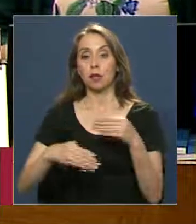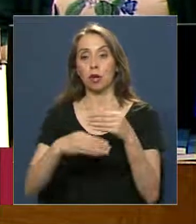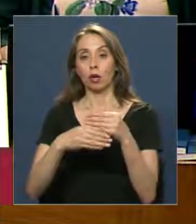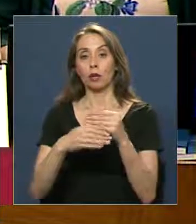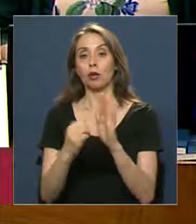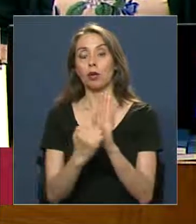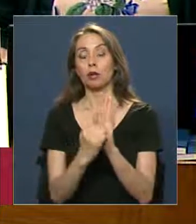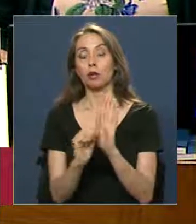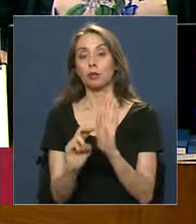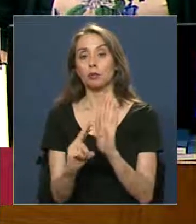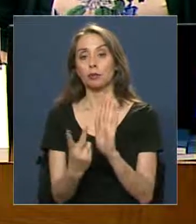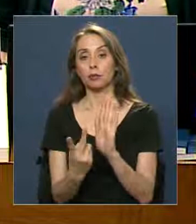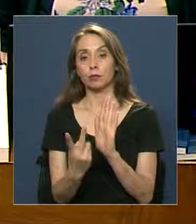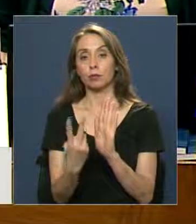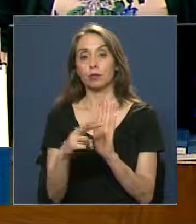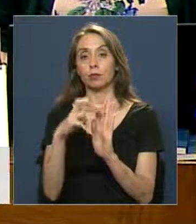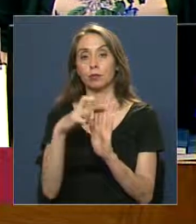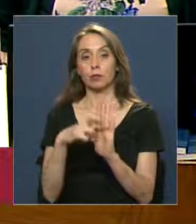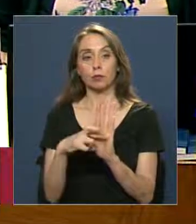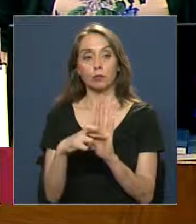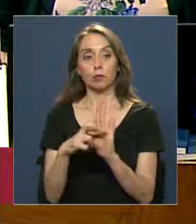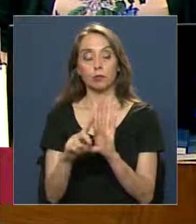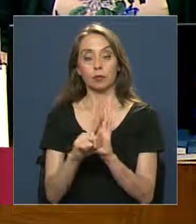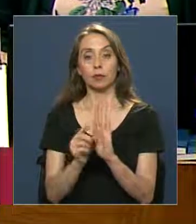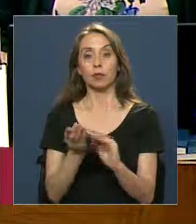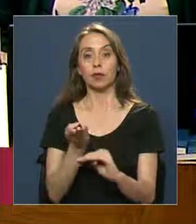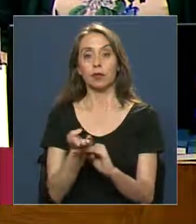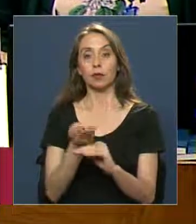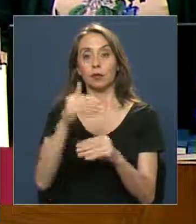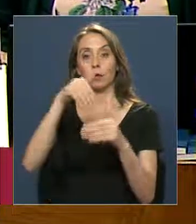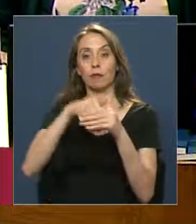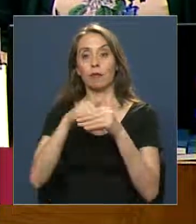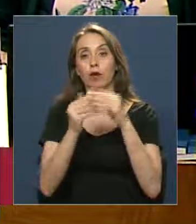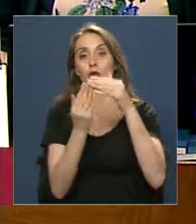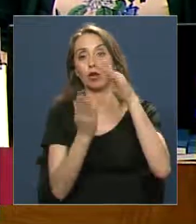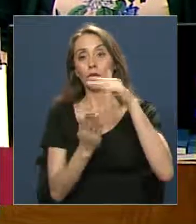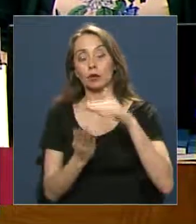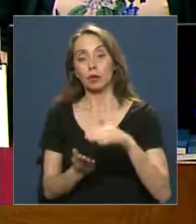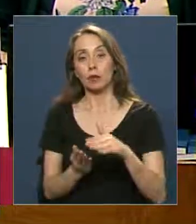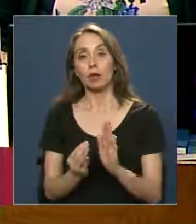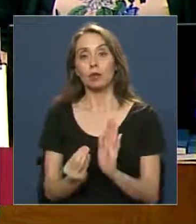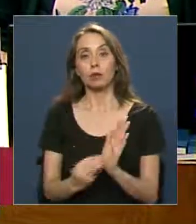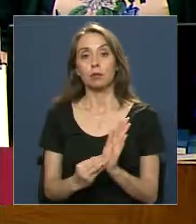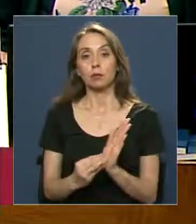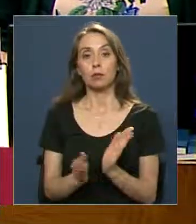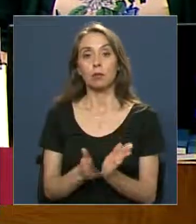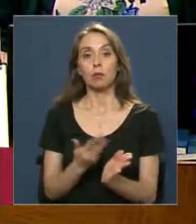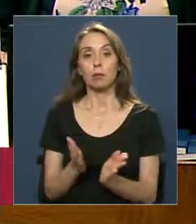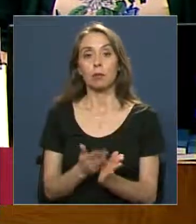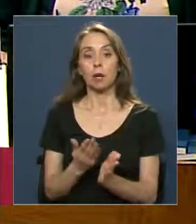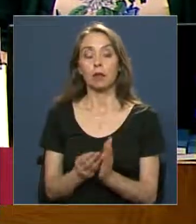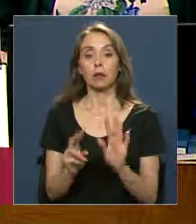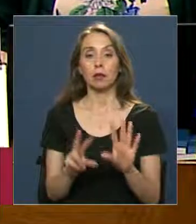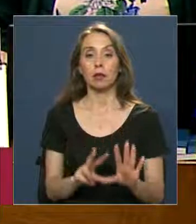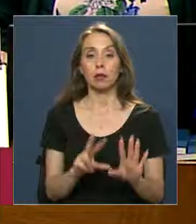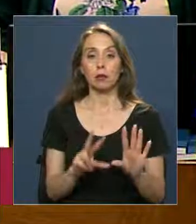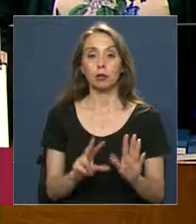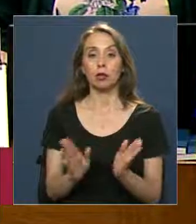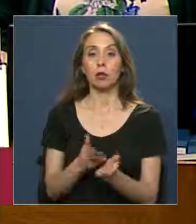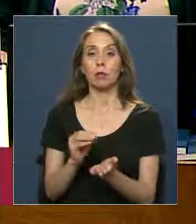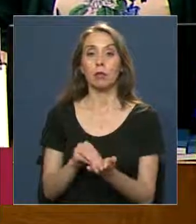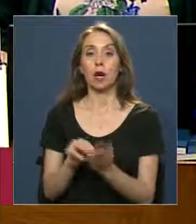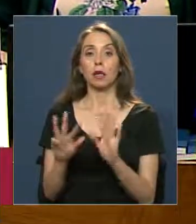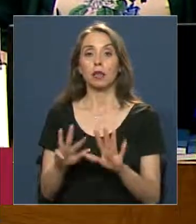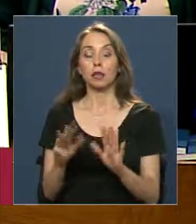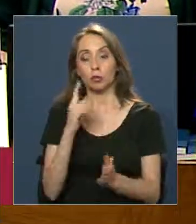artículo 2 del proyecto, cuya votación separada ha sido solicitada y que consta en las páginas 18 y 19